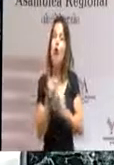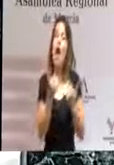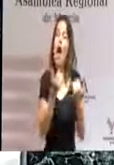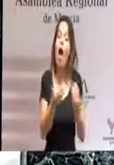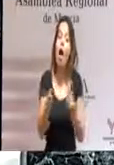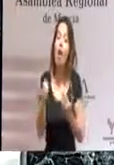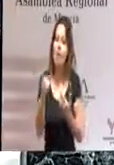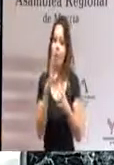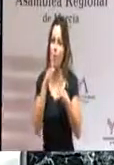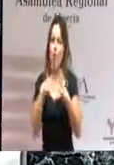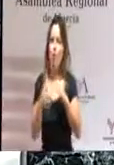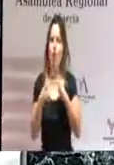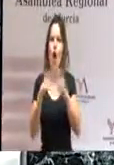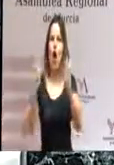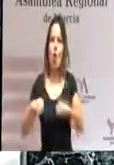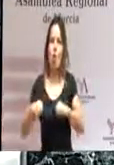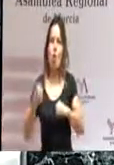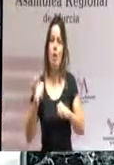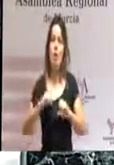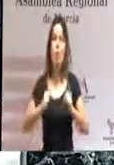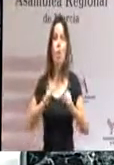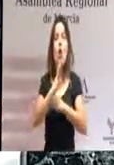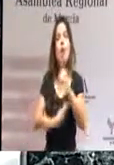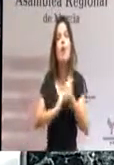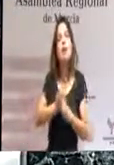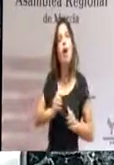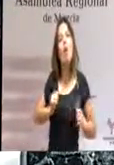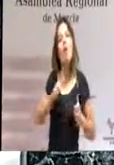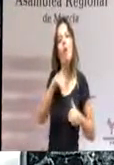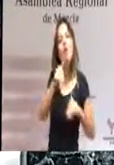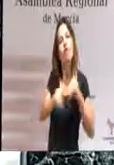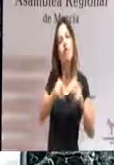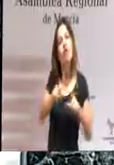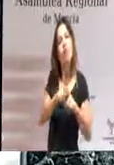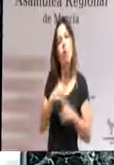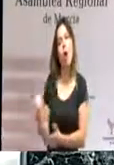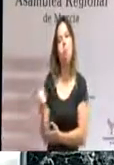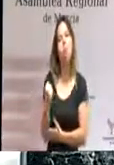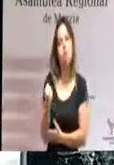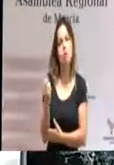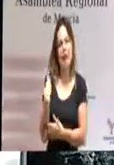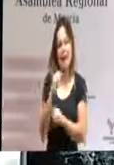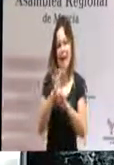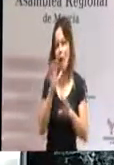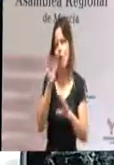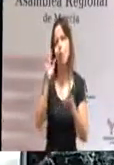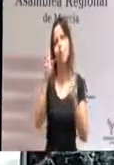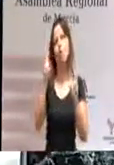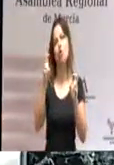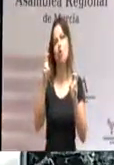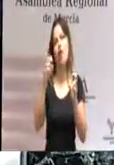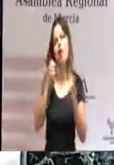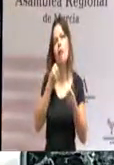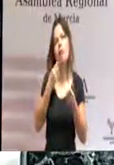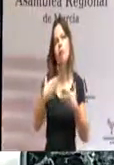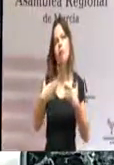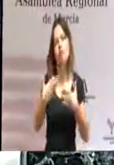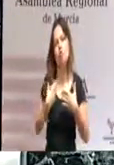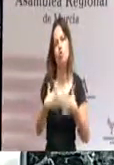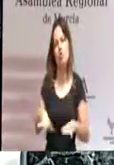de llegar a acuerdos. Comenzamos la legislatura con la vocación de mano tendida que dejó claro en su discurso de investidura nuestro